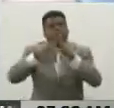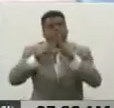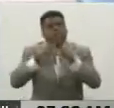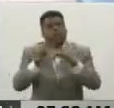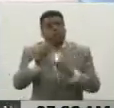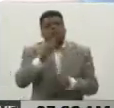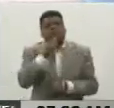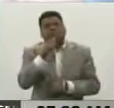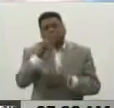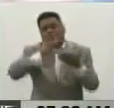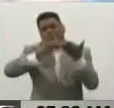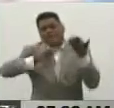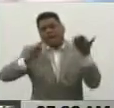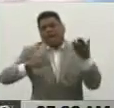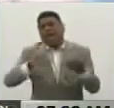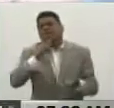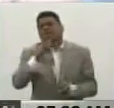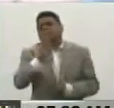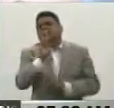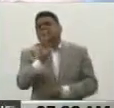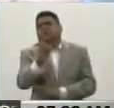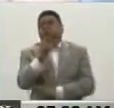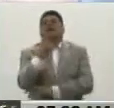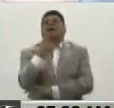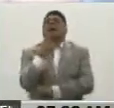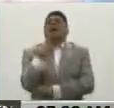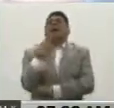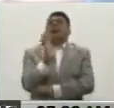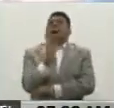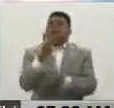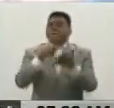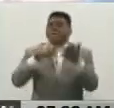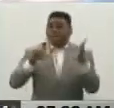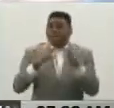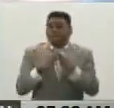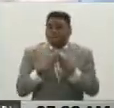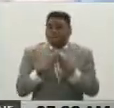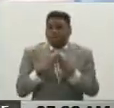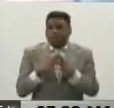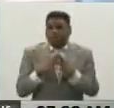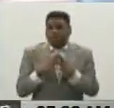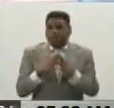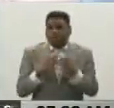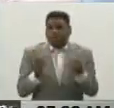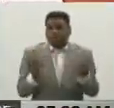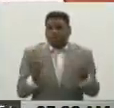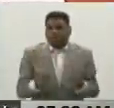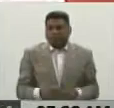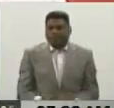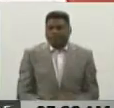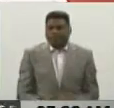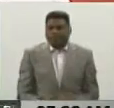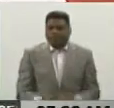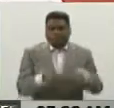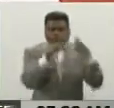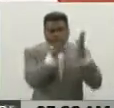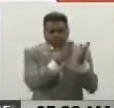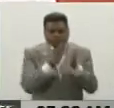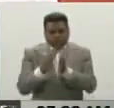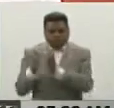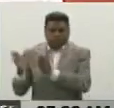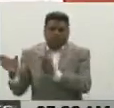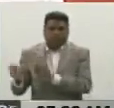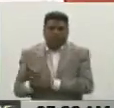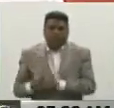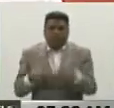escribió, por qué lo escribió y a quién responde, te das cuenta que es parte de una matriz, por supuesto, bien orquestada. Bien orquestada, pero